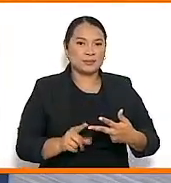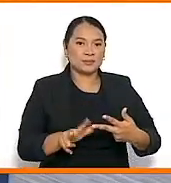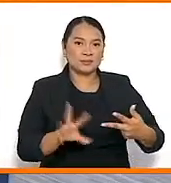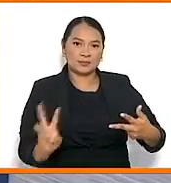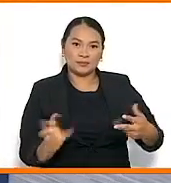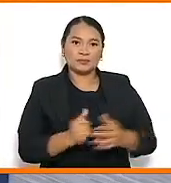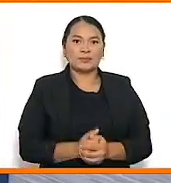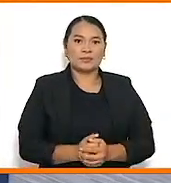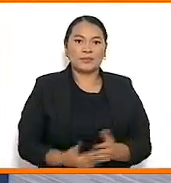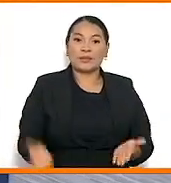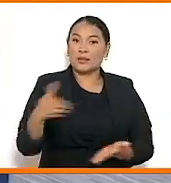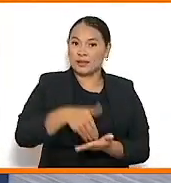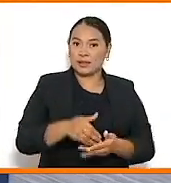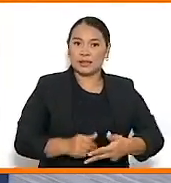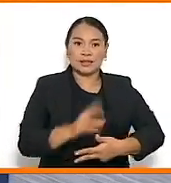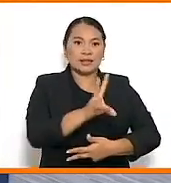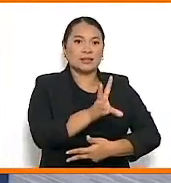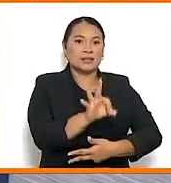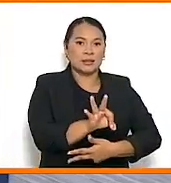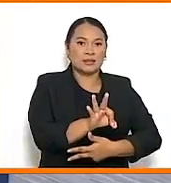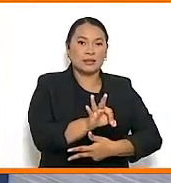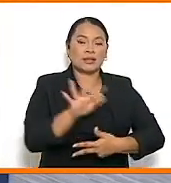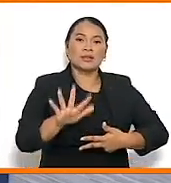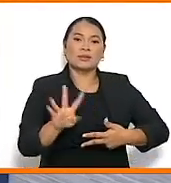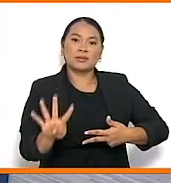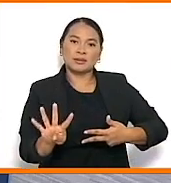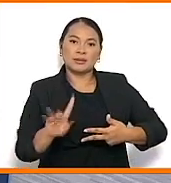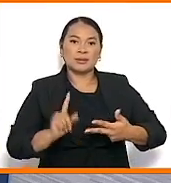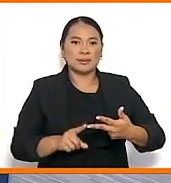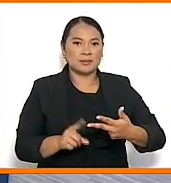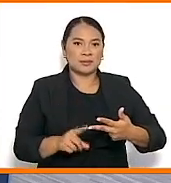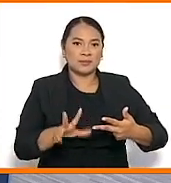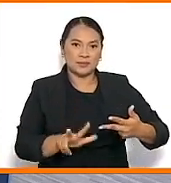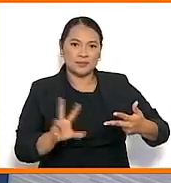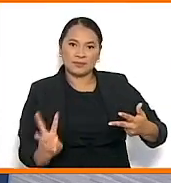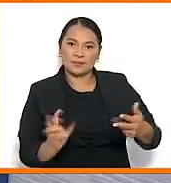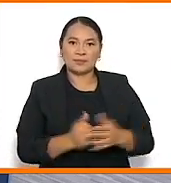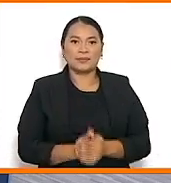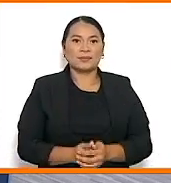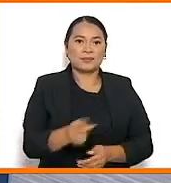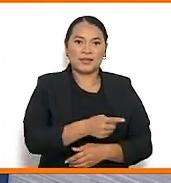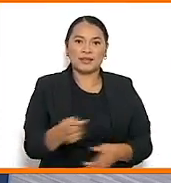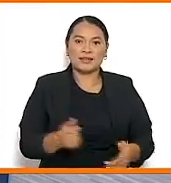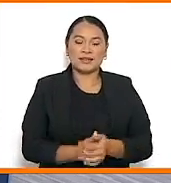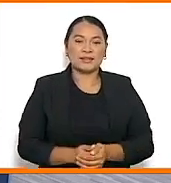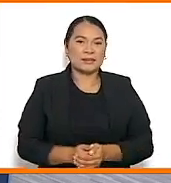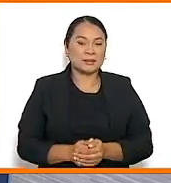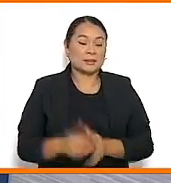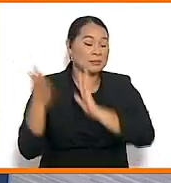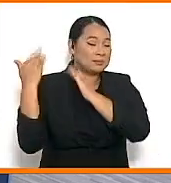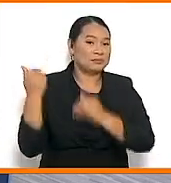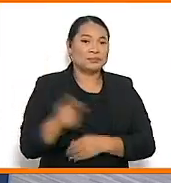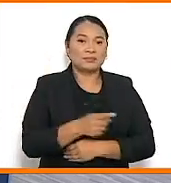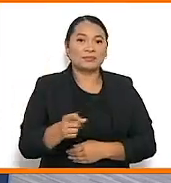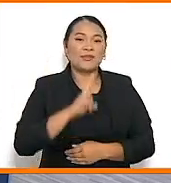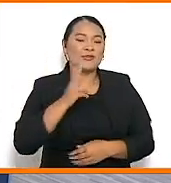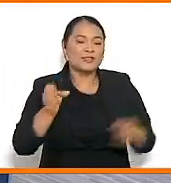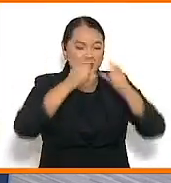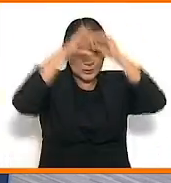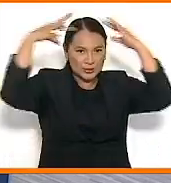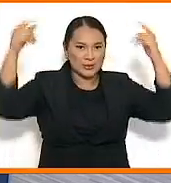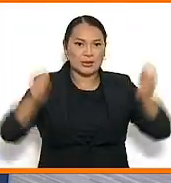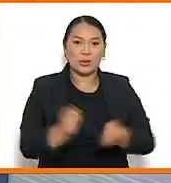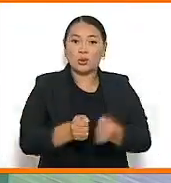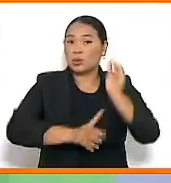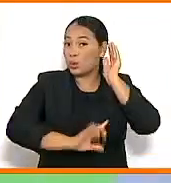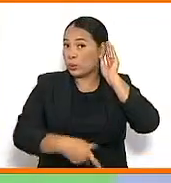36. 79, 54 y 36. Espero que cada uno de sus sueños se haga realidad junto a Diaria. Vamos